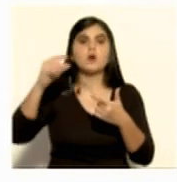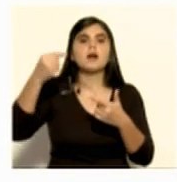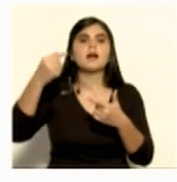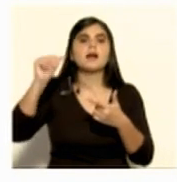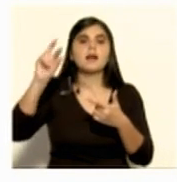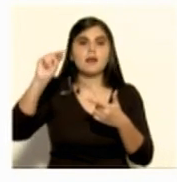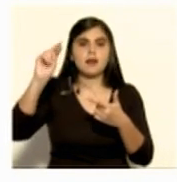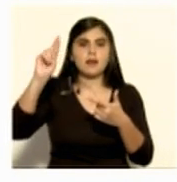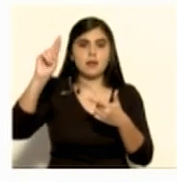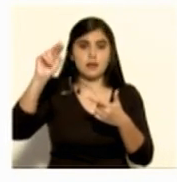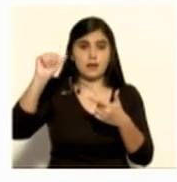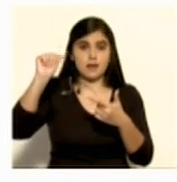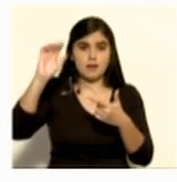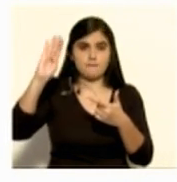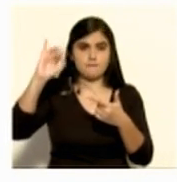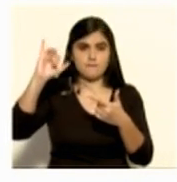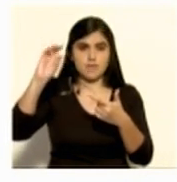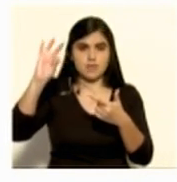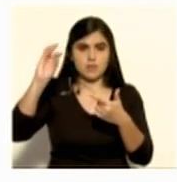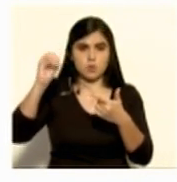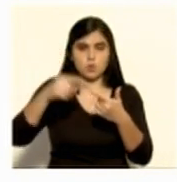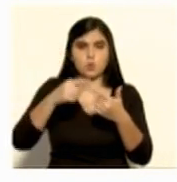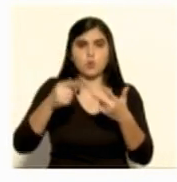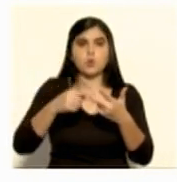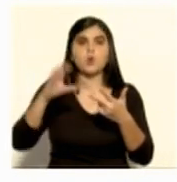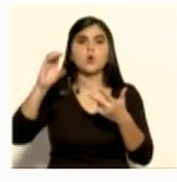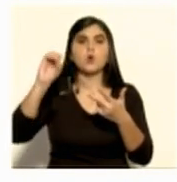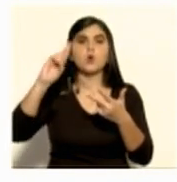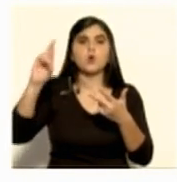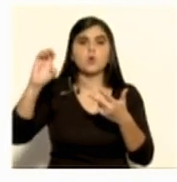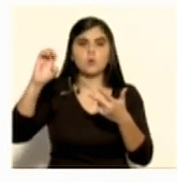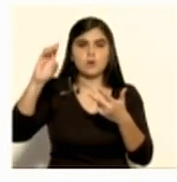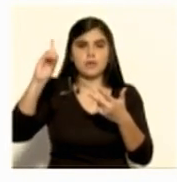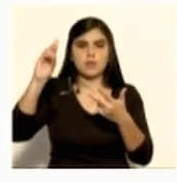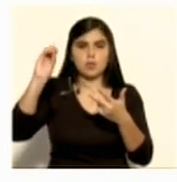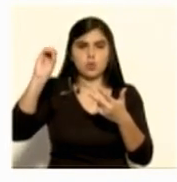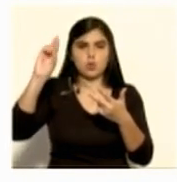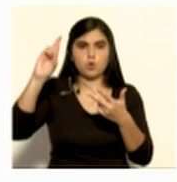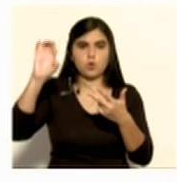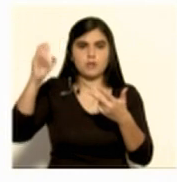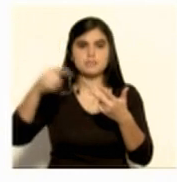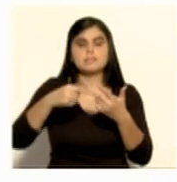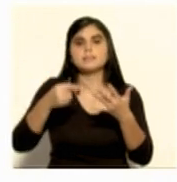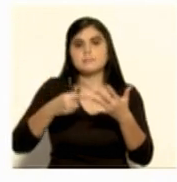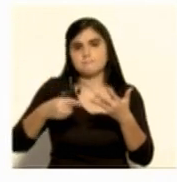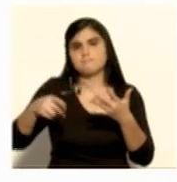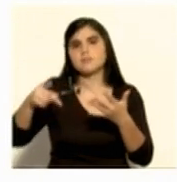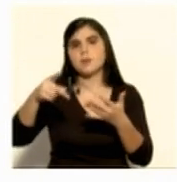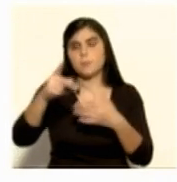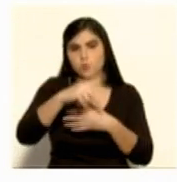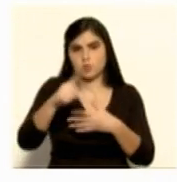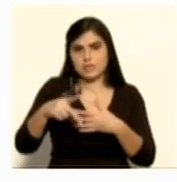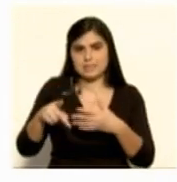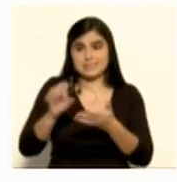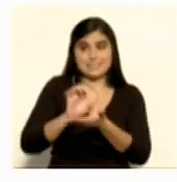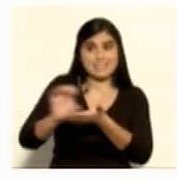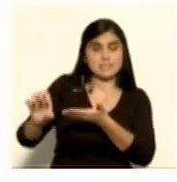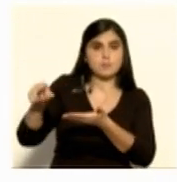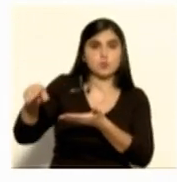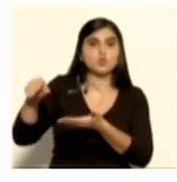Corredores y Cantón de Punta Arenas, con excepción de los distritos de Cóbano,